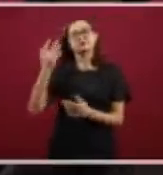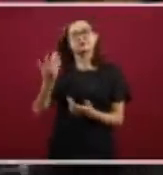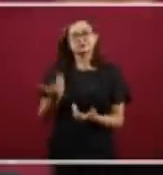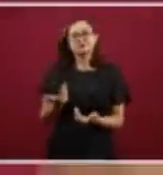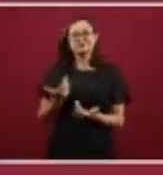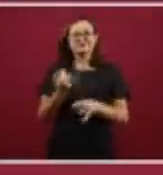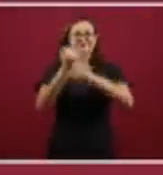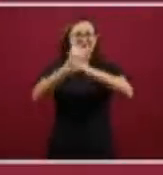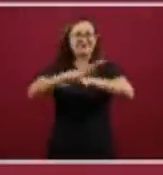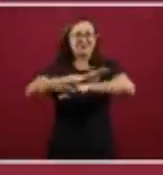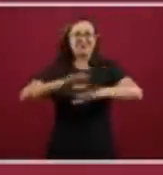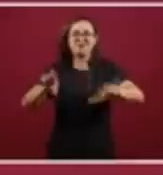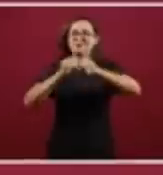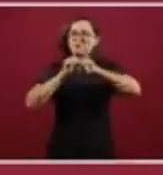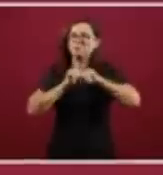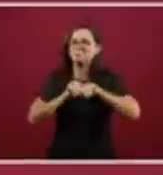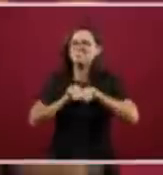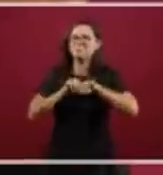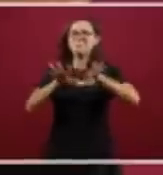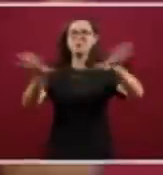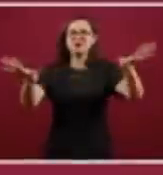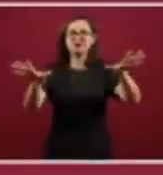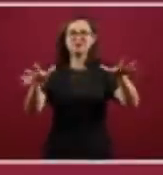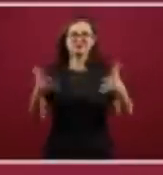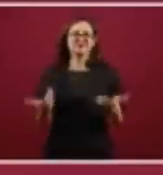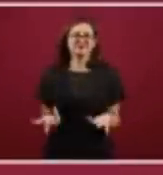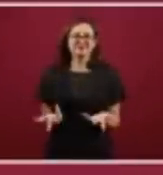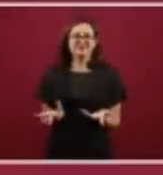el mensaje que se transmite